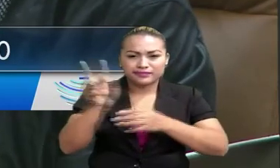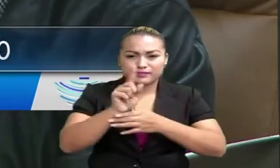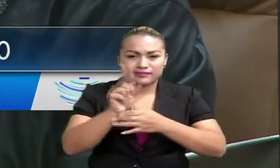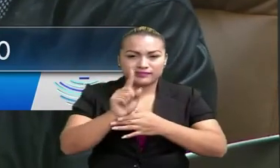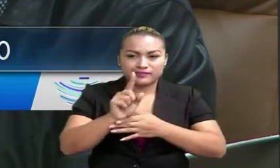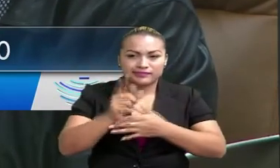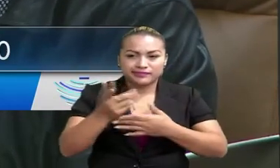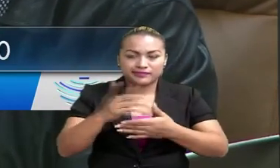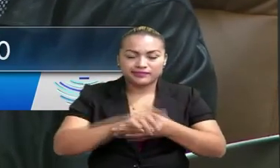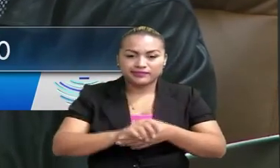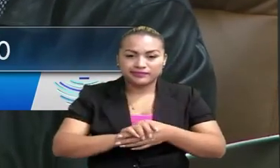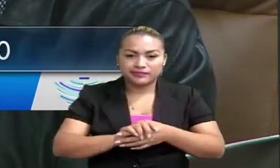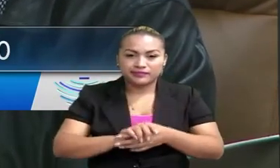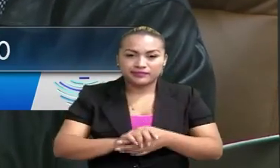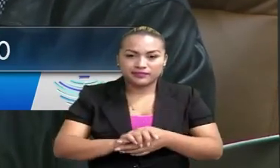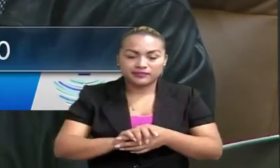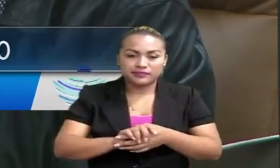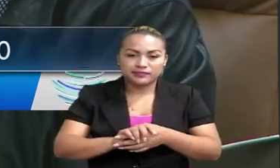tienen razón.